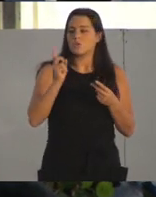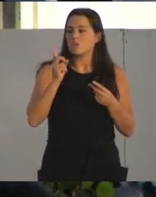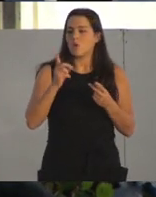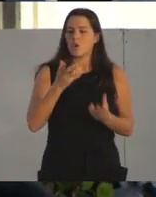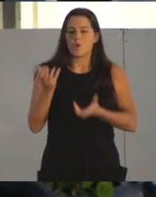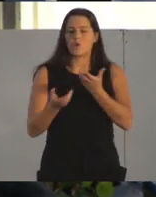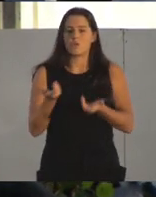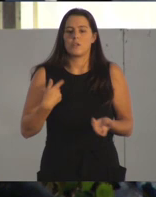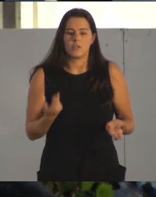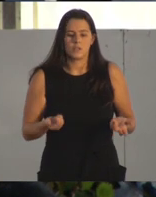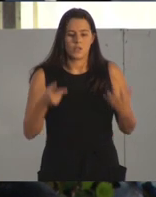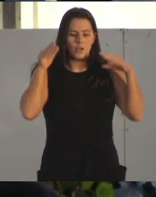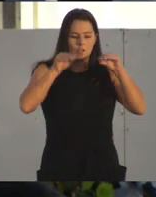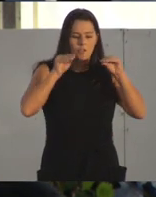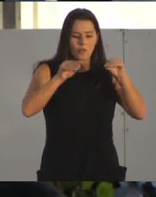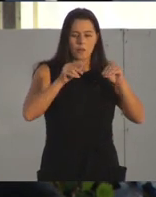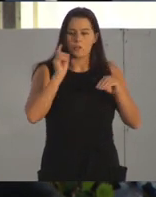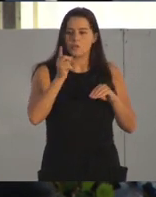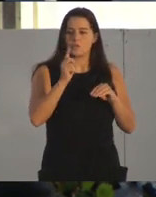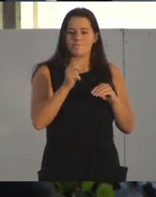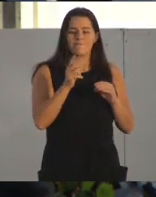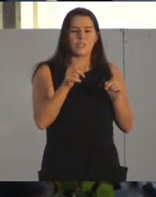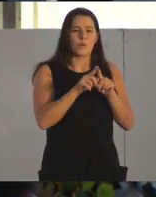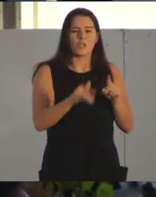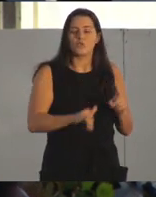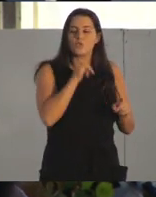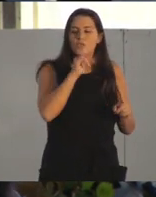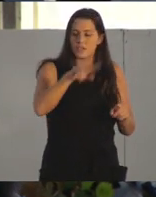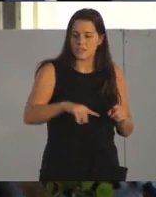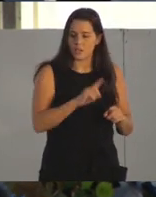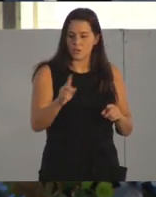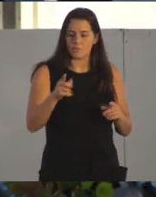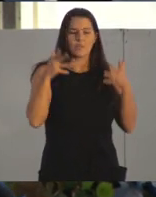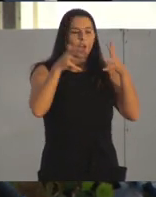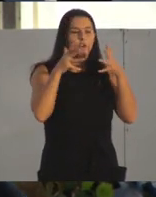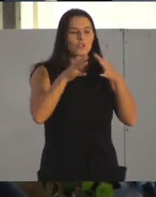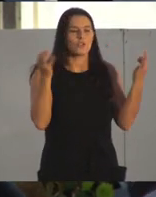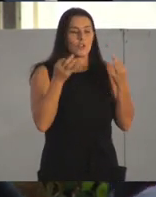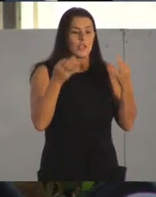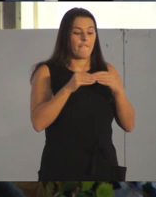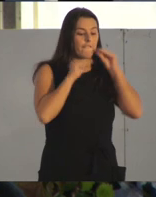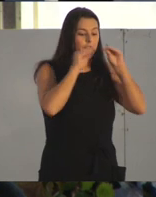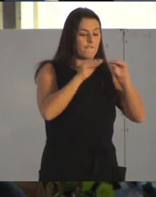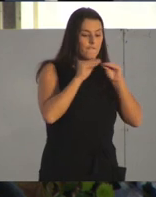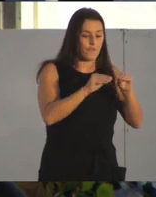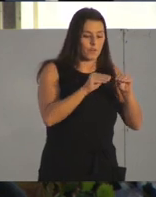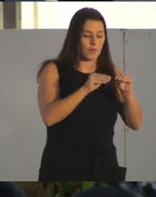que esas formaciones se quedan un poquito justas. Lo recomendable sería es que esta formación